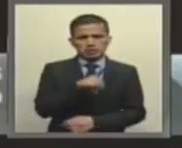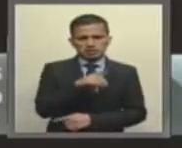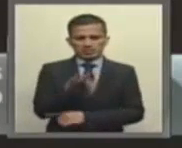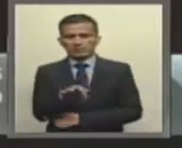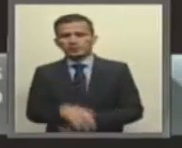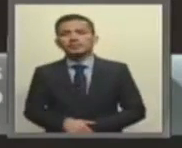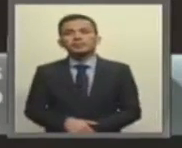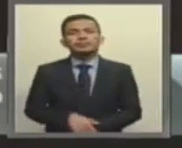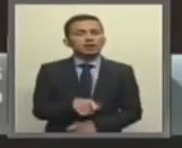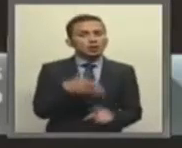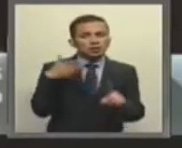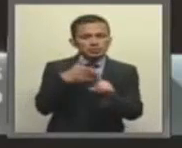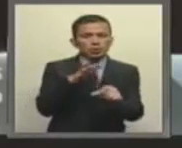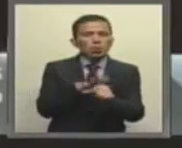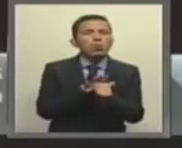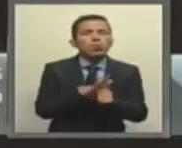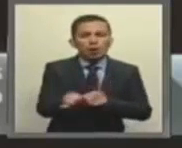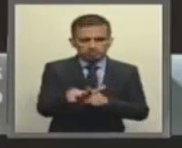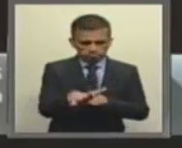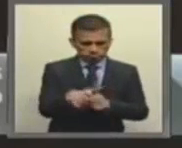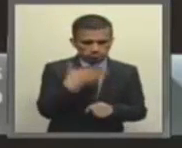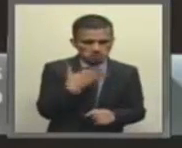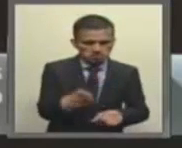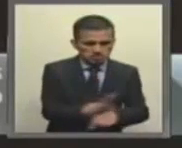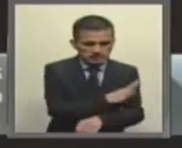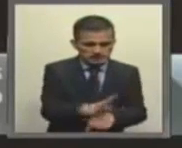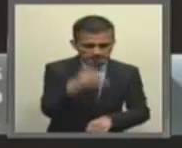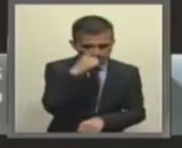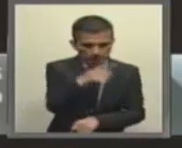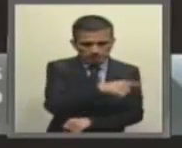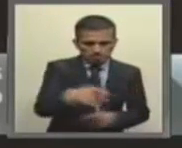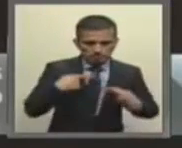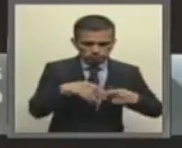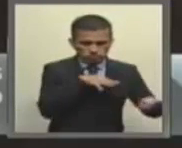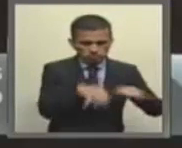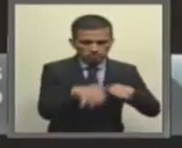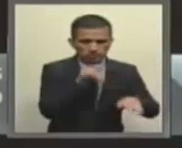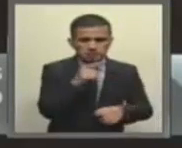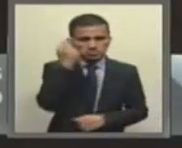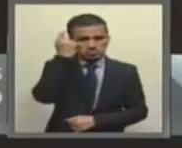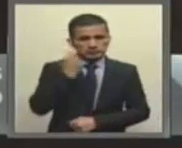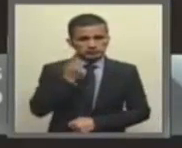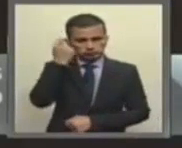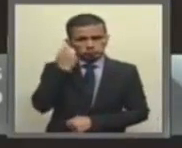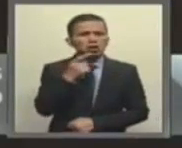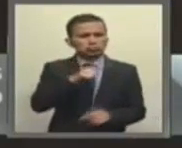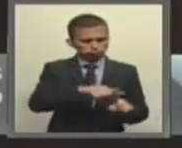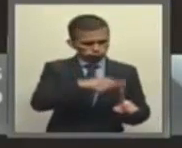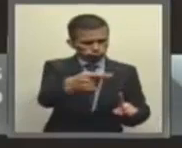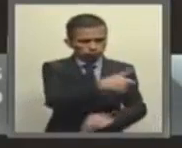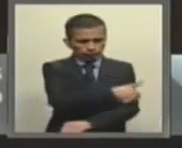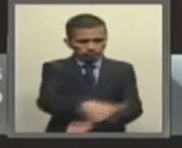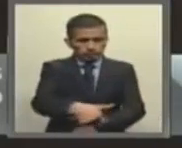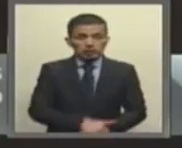objeto contribuir al bienestar de los trabajadores, pensionados y familiares derechohabientes,